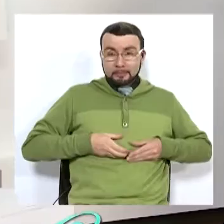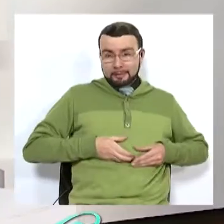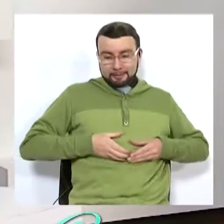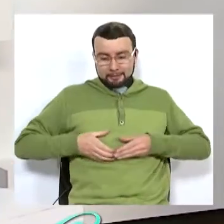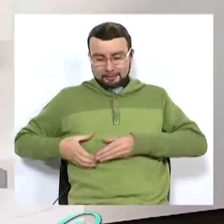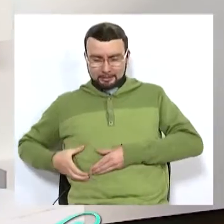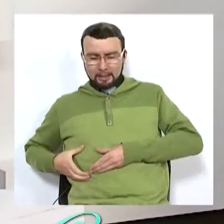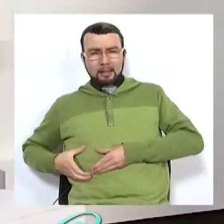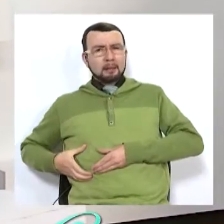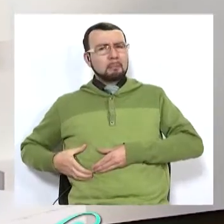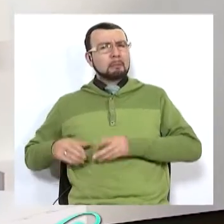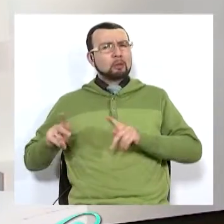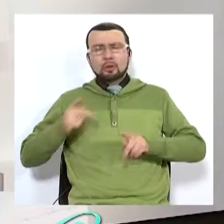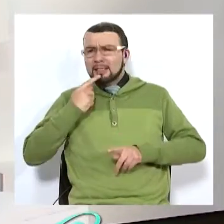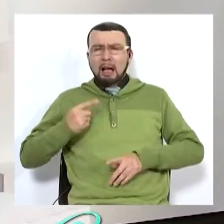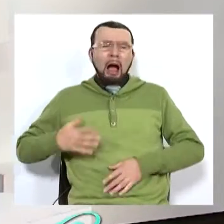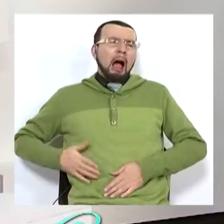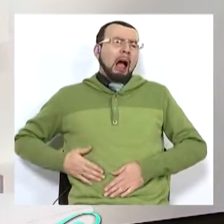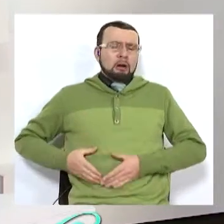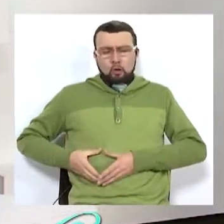la gente ubica, pues, me duele el hígado.